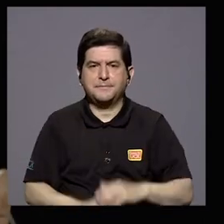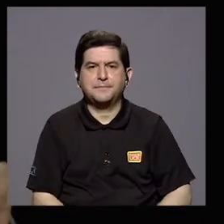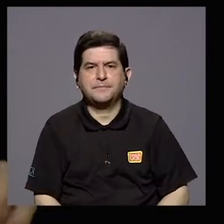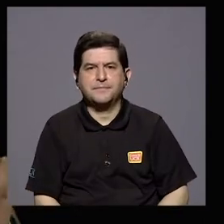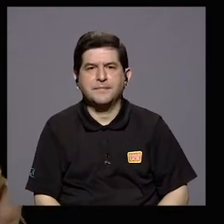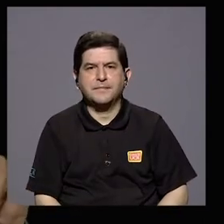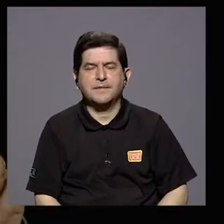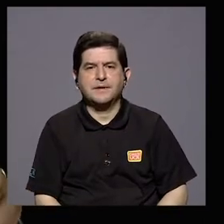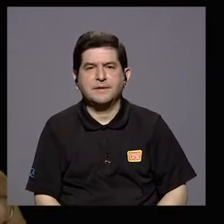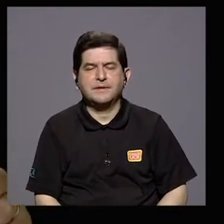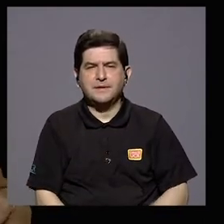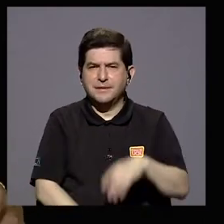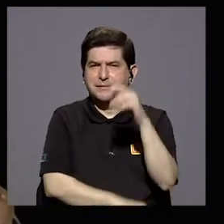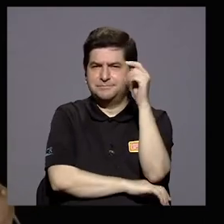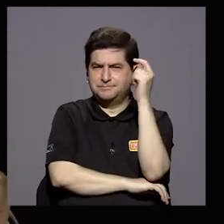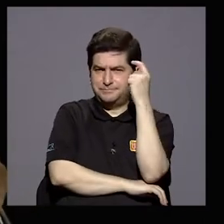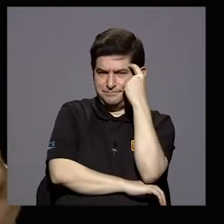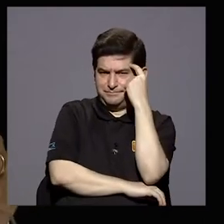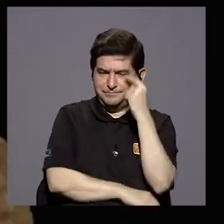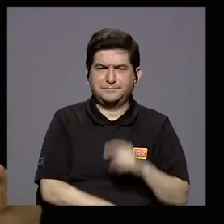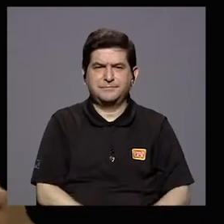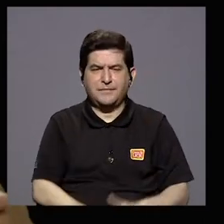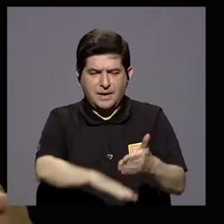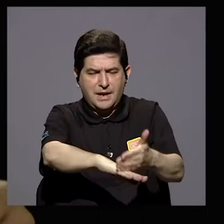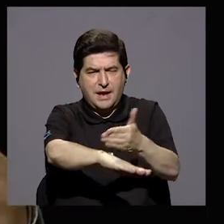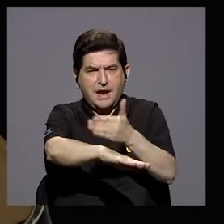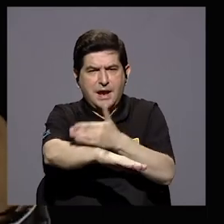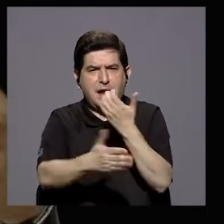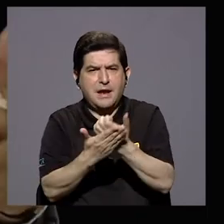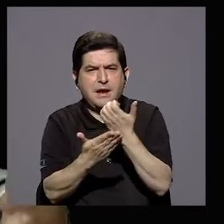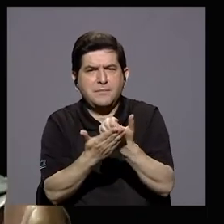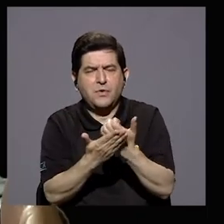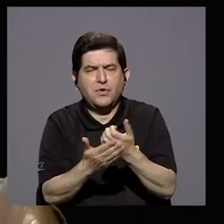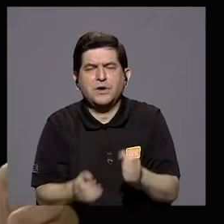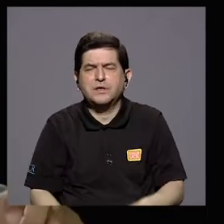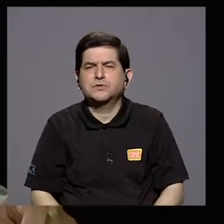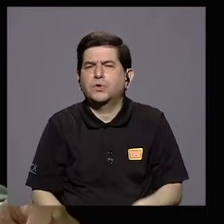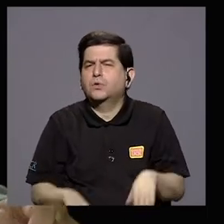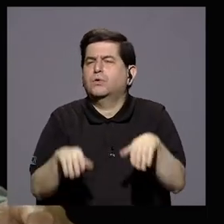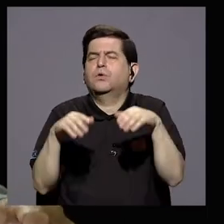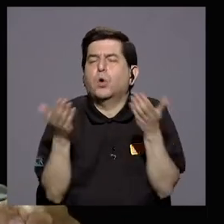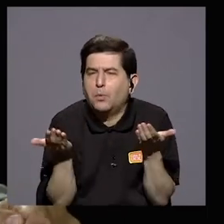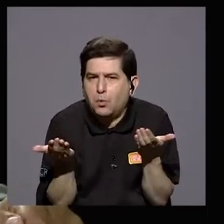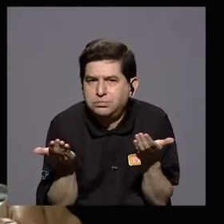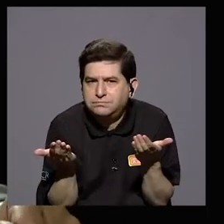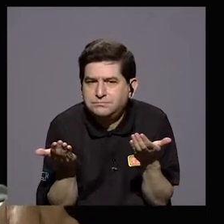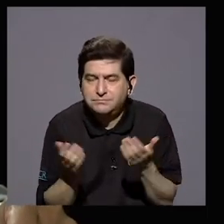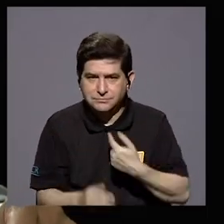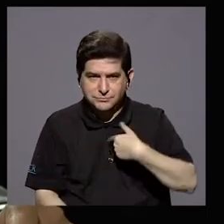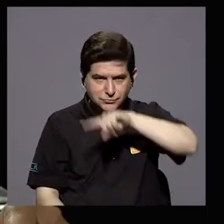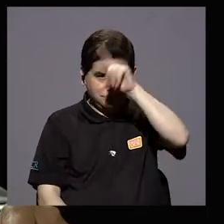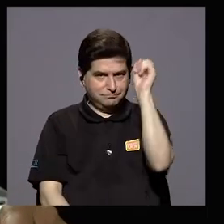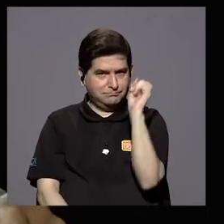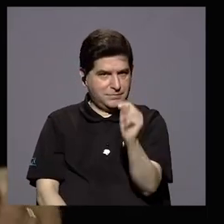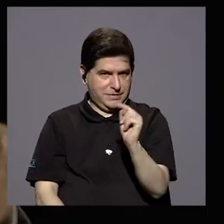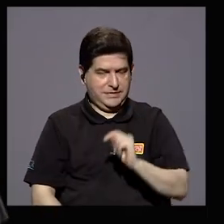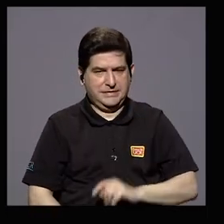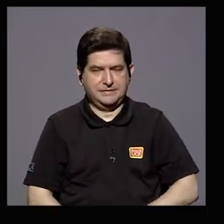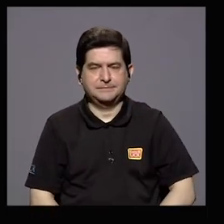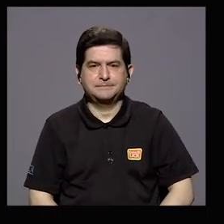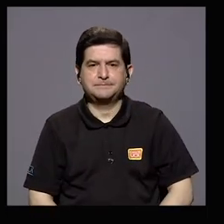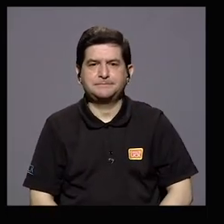Y en el marco de cómo la recuperación económica se entiende ahí, en Asamblea Legislativa. Mi pregunta sería un